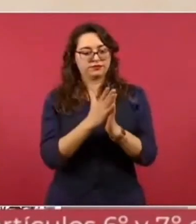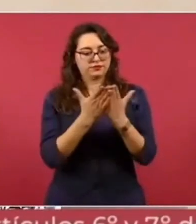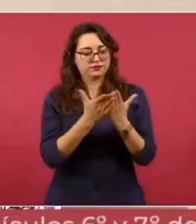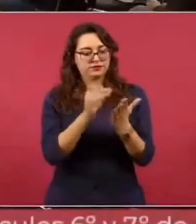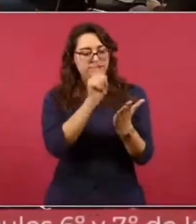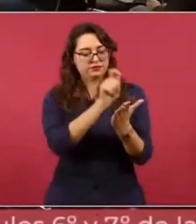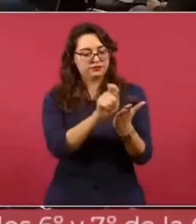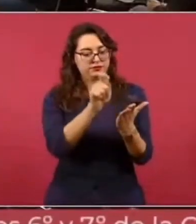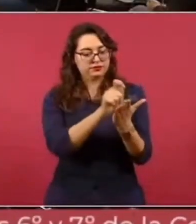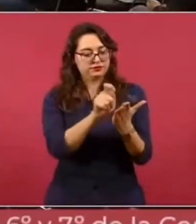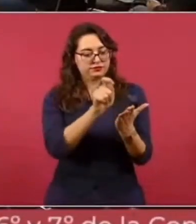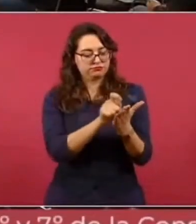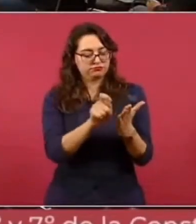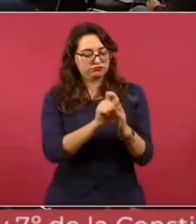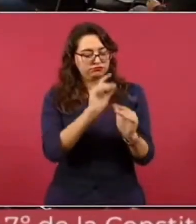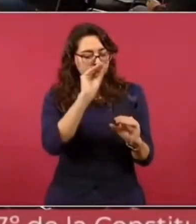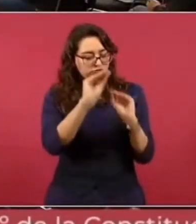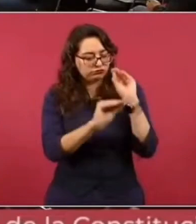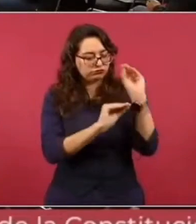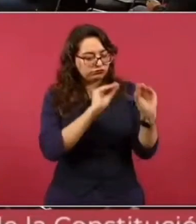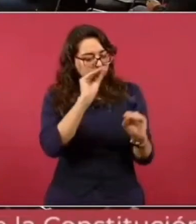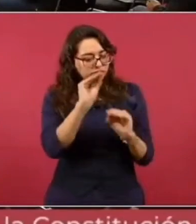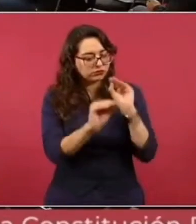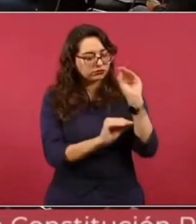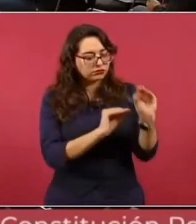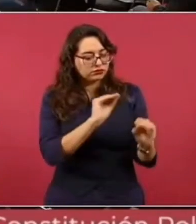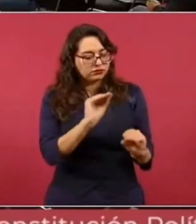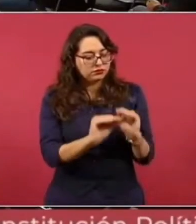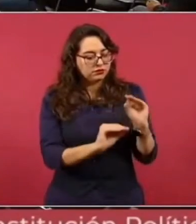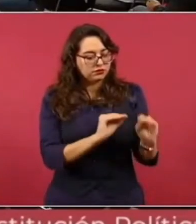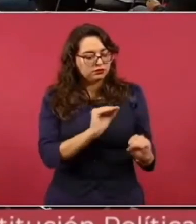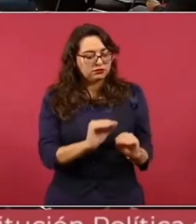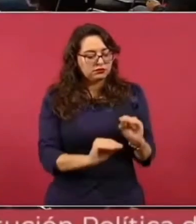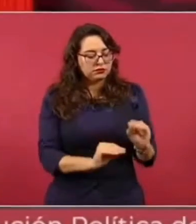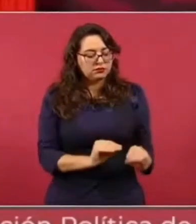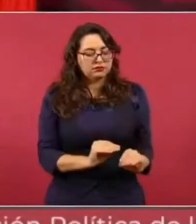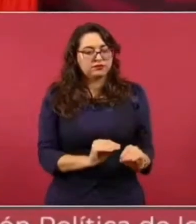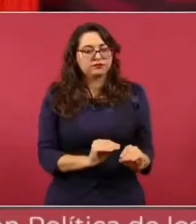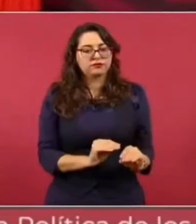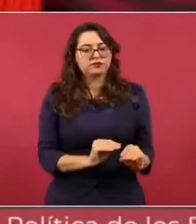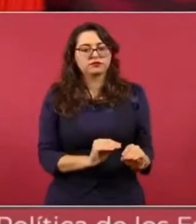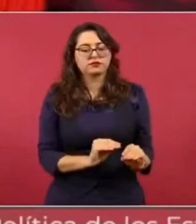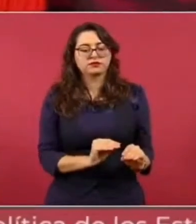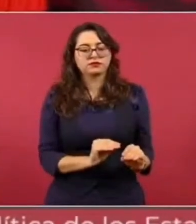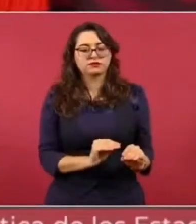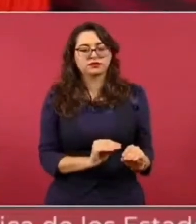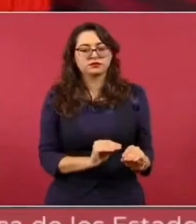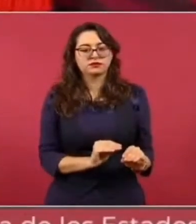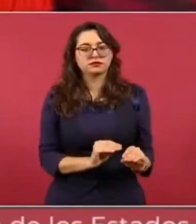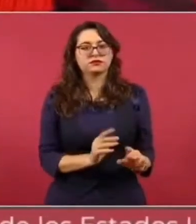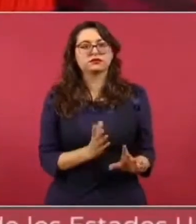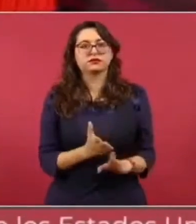el esquema y el método. En principio, como ya escribí un libro que se llama La mitad del